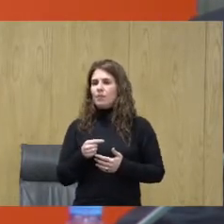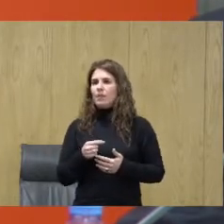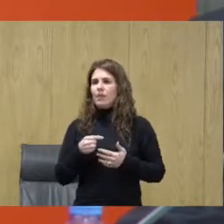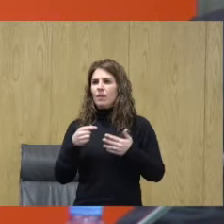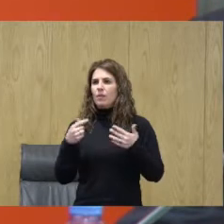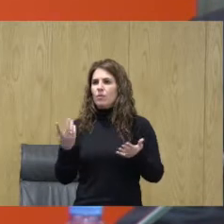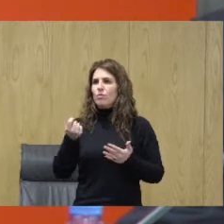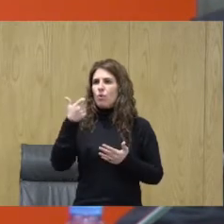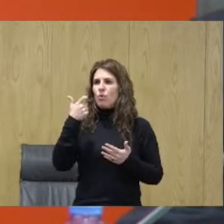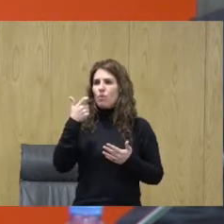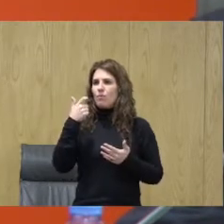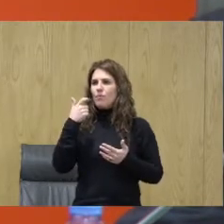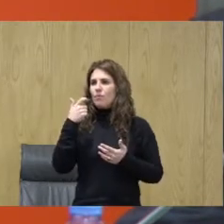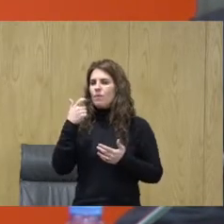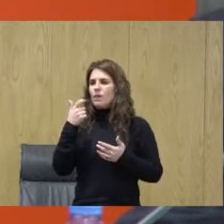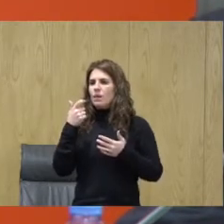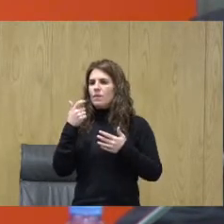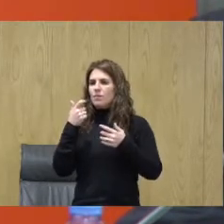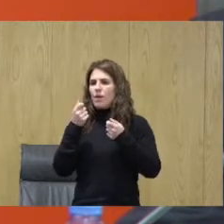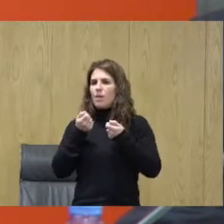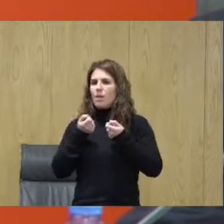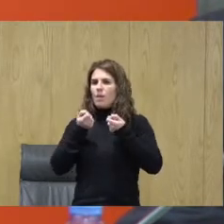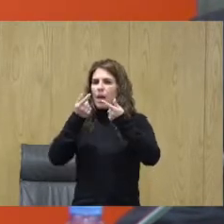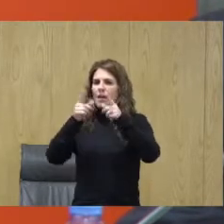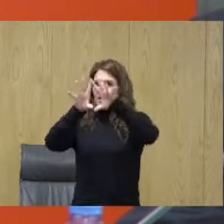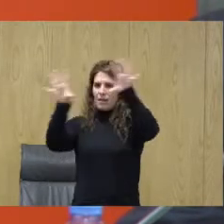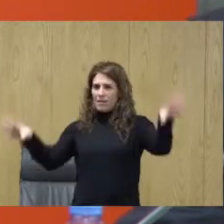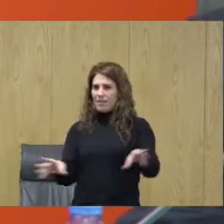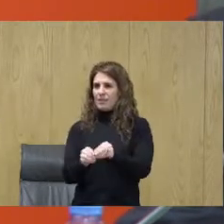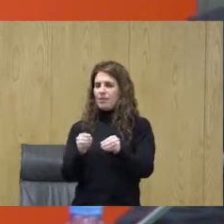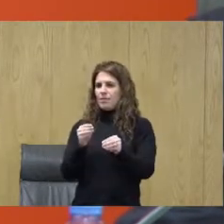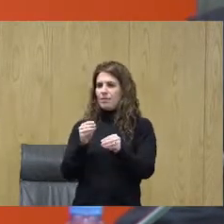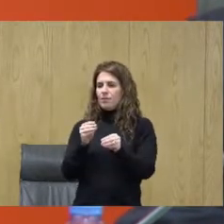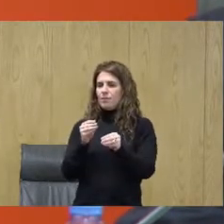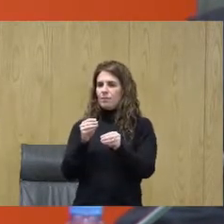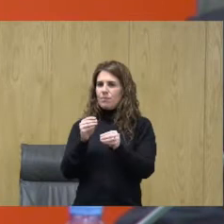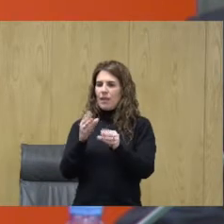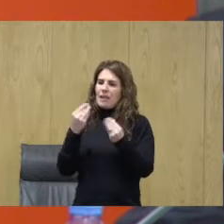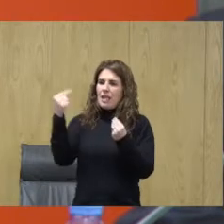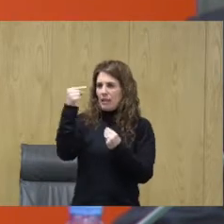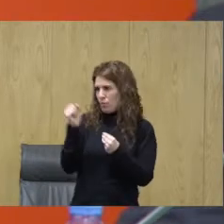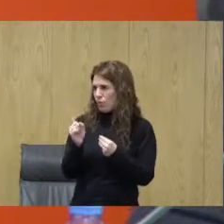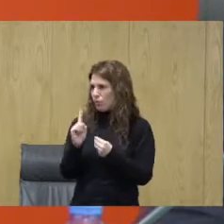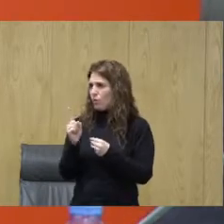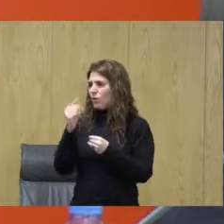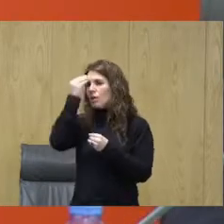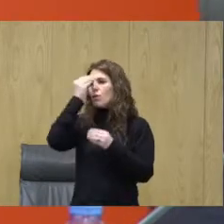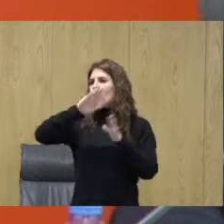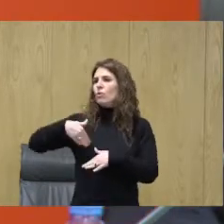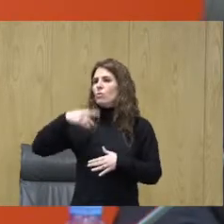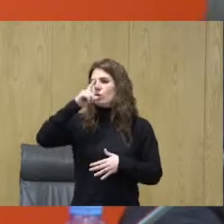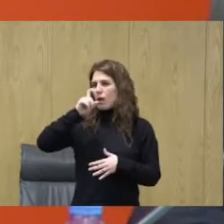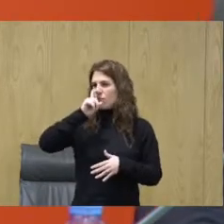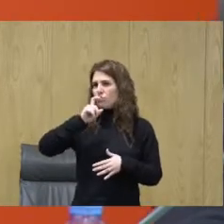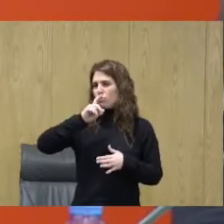¿no? Y no verlo todo tan negativo, creo que en los últimos años, en los últimos 40